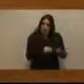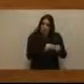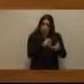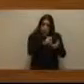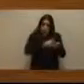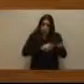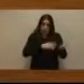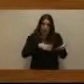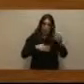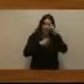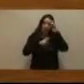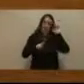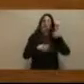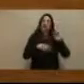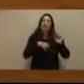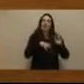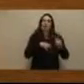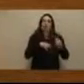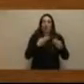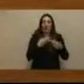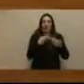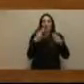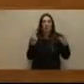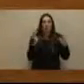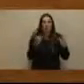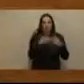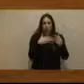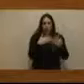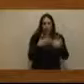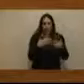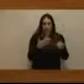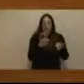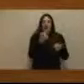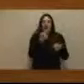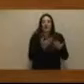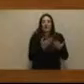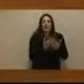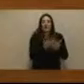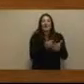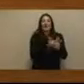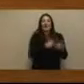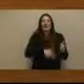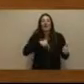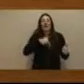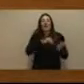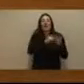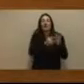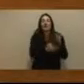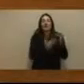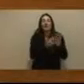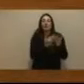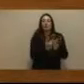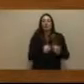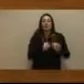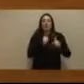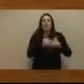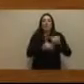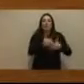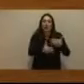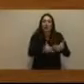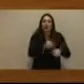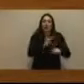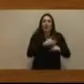funcionarios públicos hacen en ese informe. Se solicita de esa Secretaría General Técnica que inicien acciones complementarias